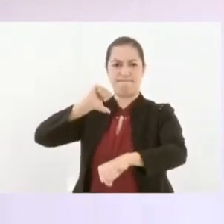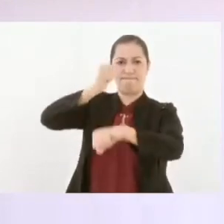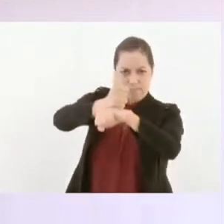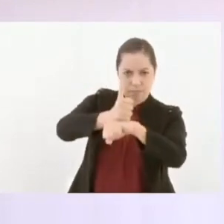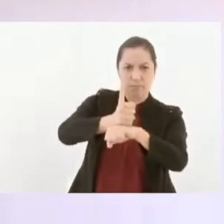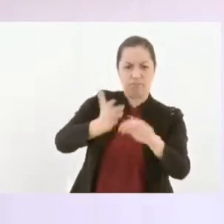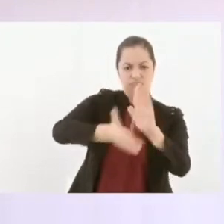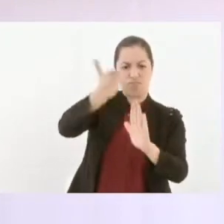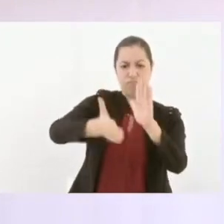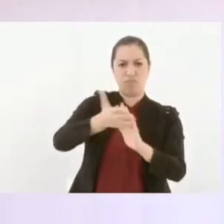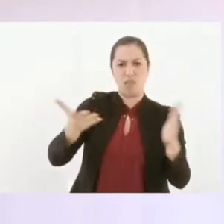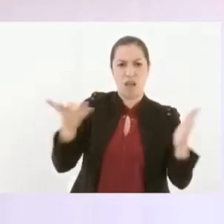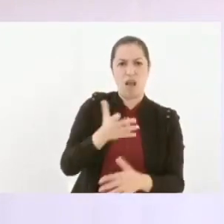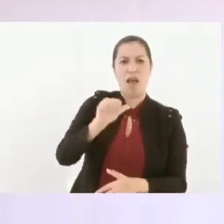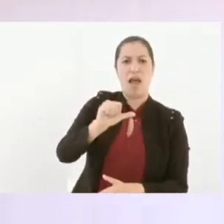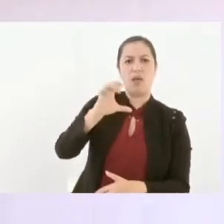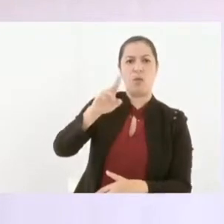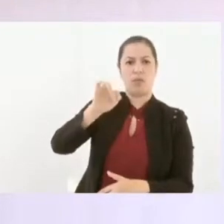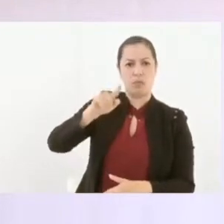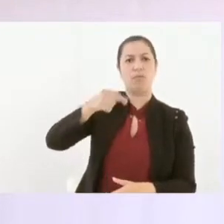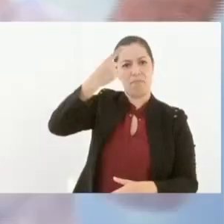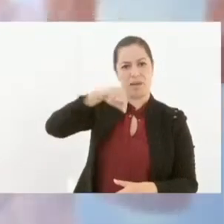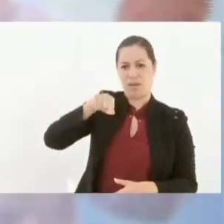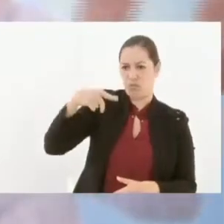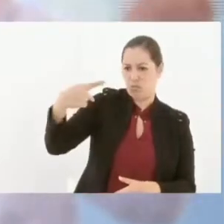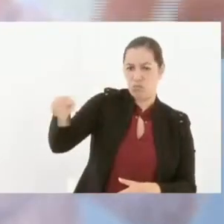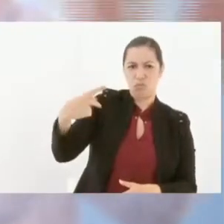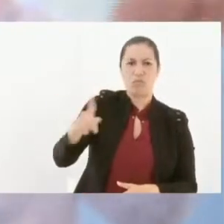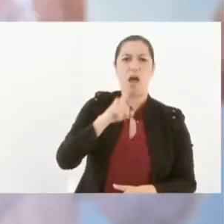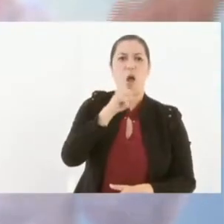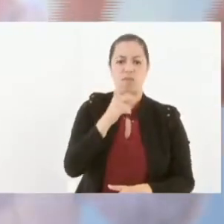en Concordia el agua que les hace falta.